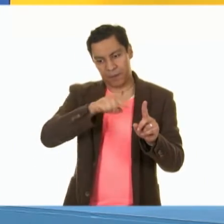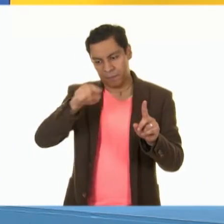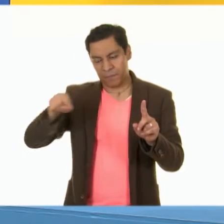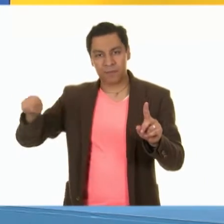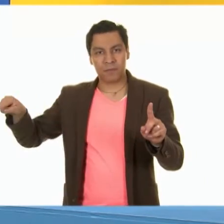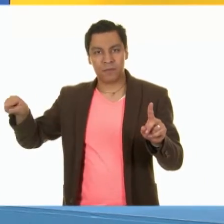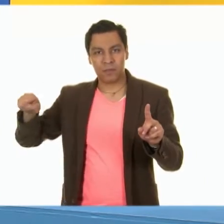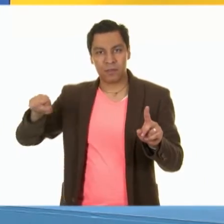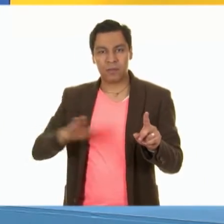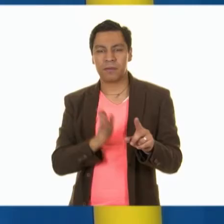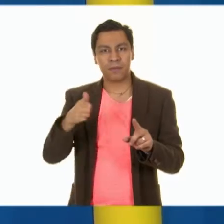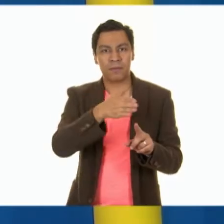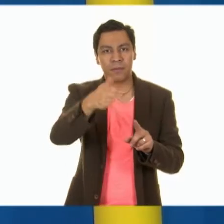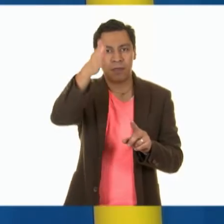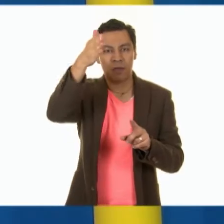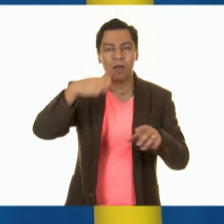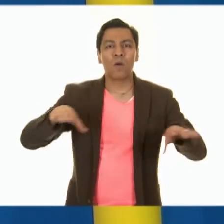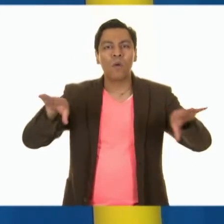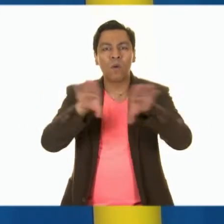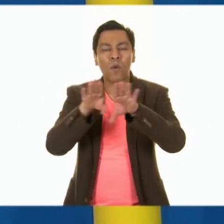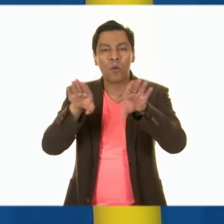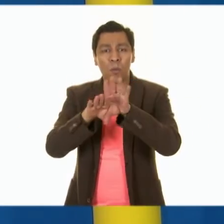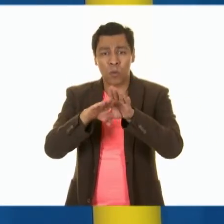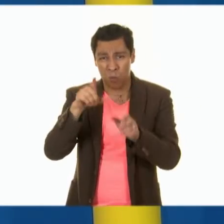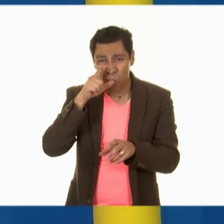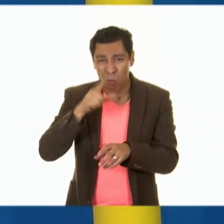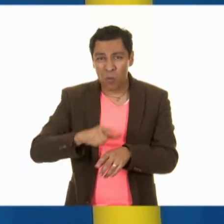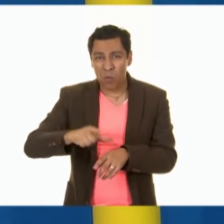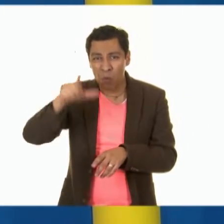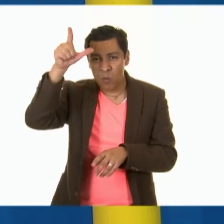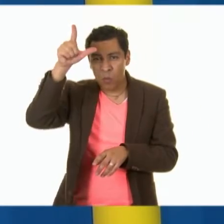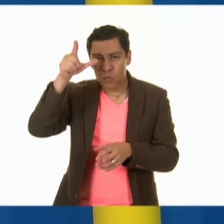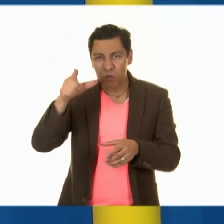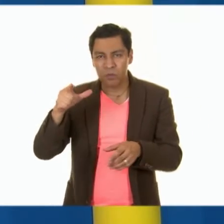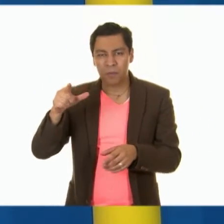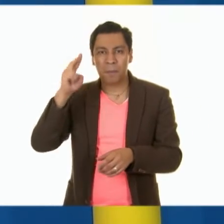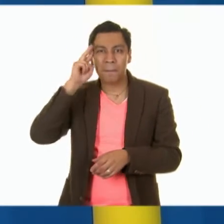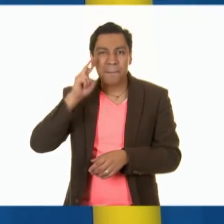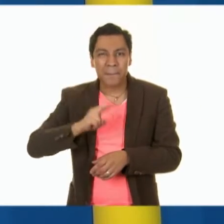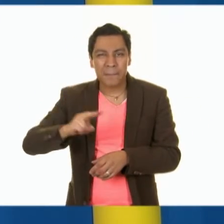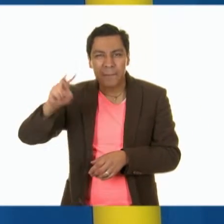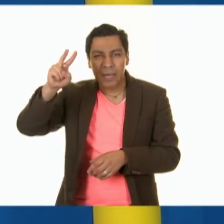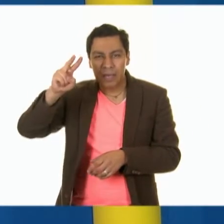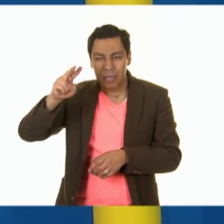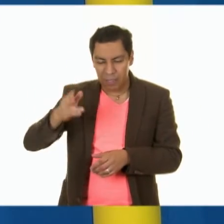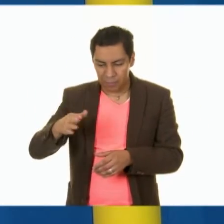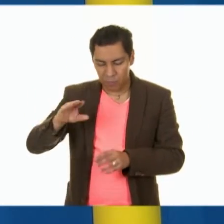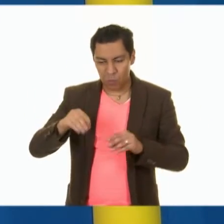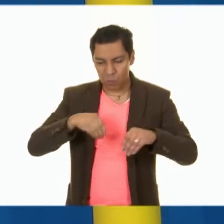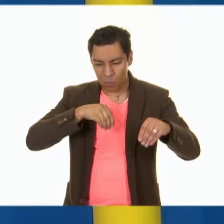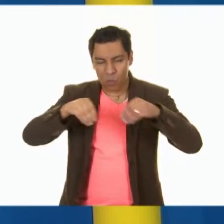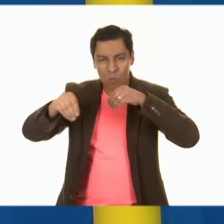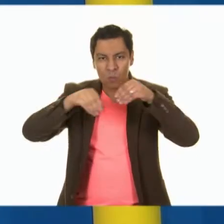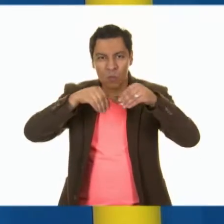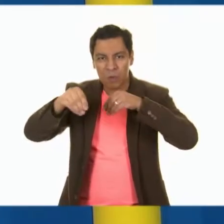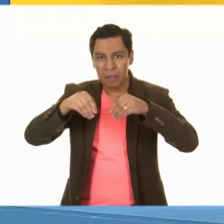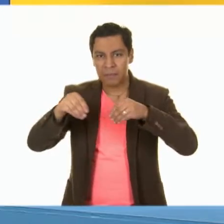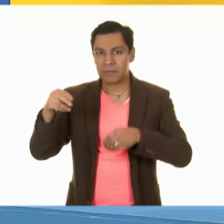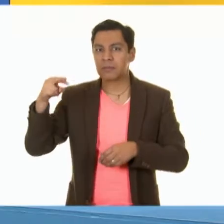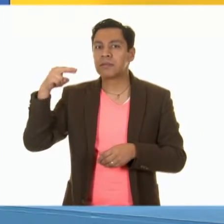ver con la velocidad de la luz? Sí, los fotones que integran estas formas de energía se mueven muy, pero muy